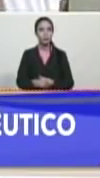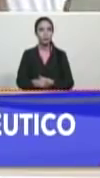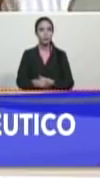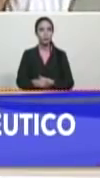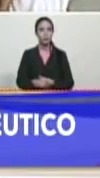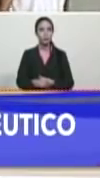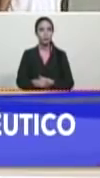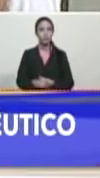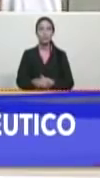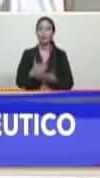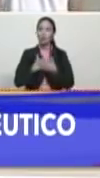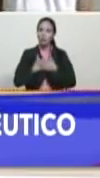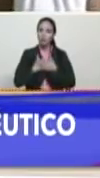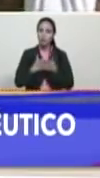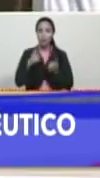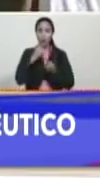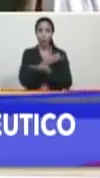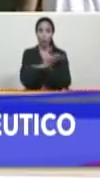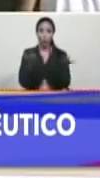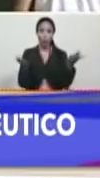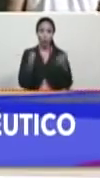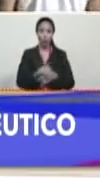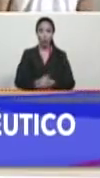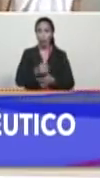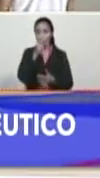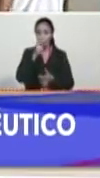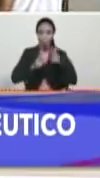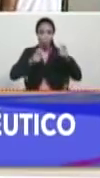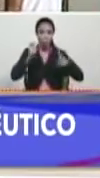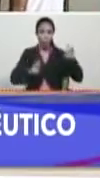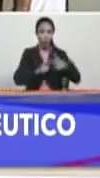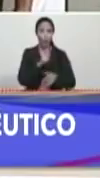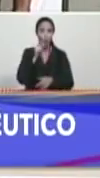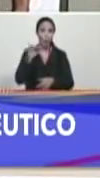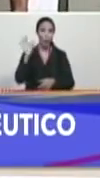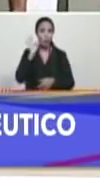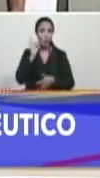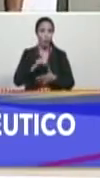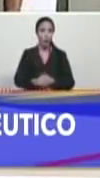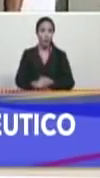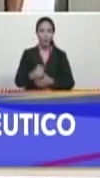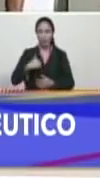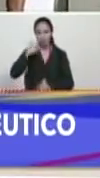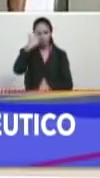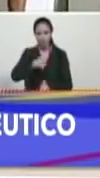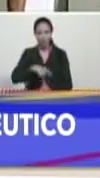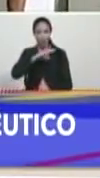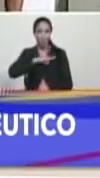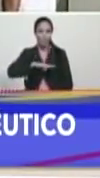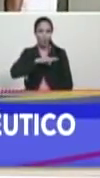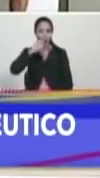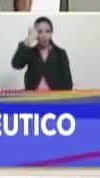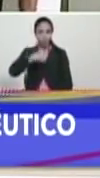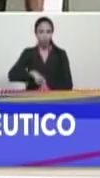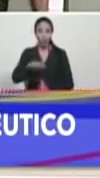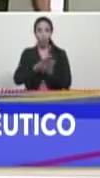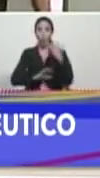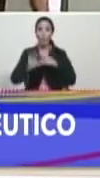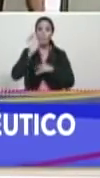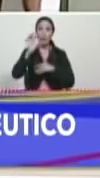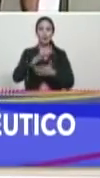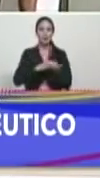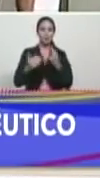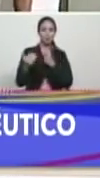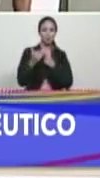a nombre del pueblo de Venezuela, a nombre de la dignidad y la moral del país frente a la